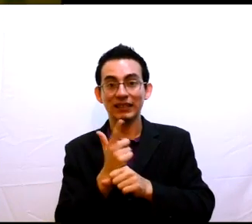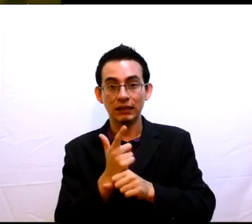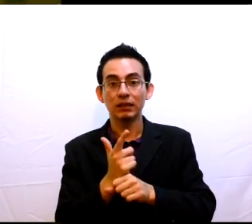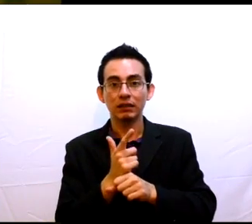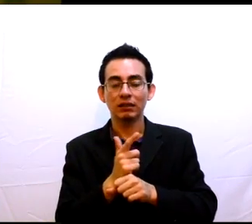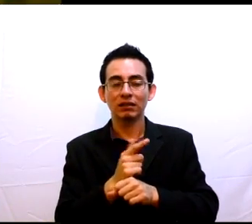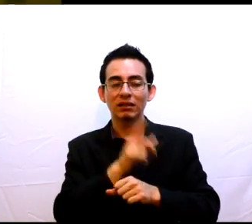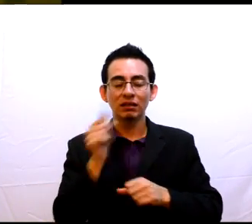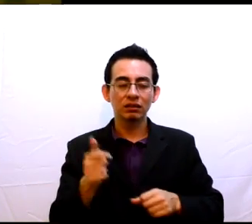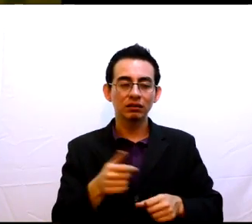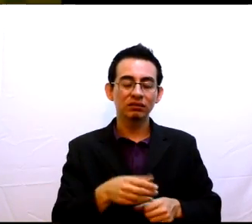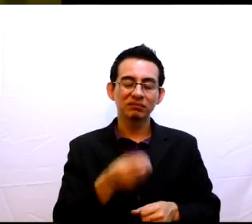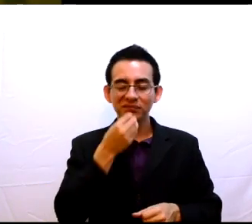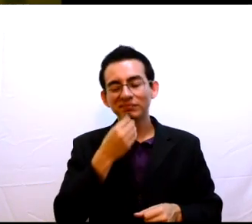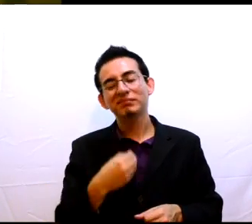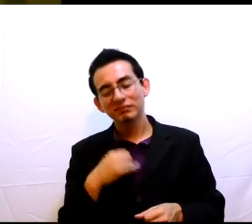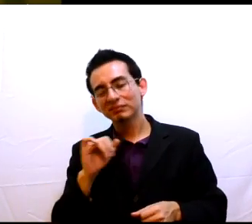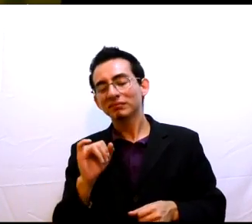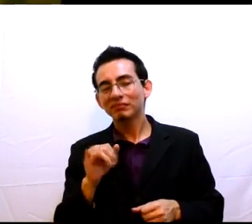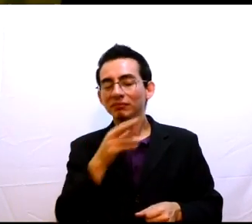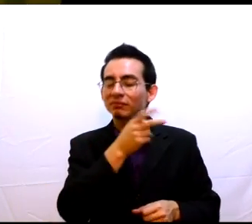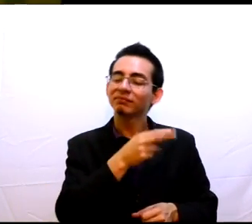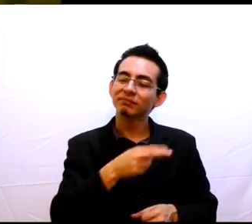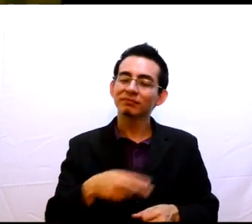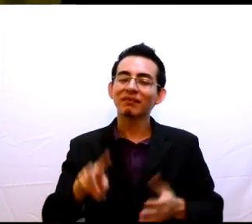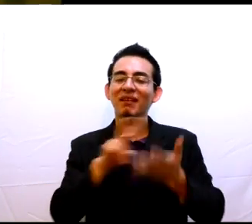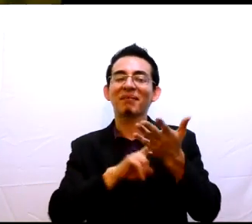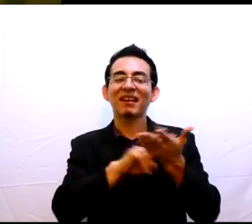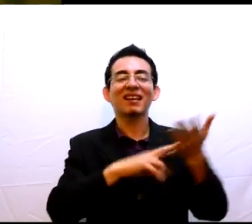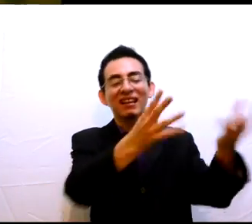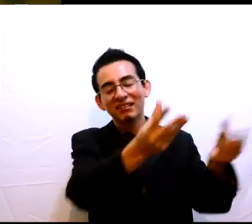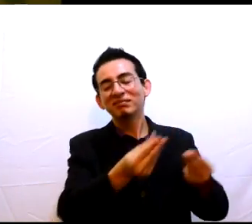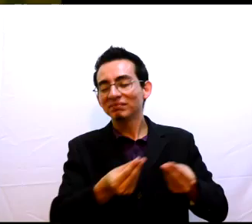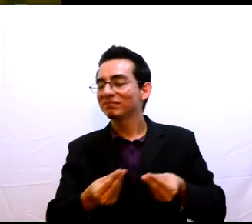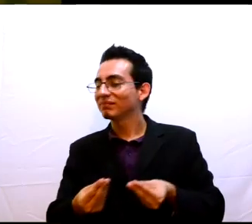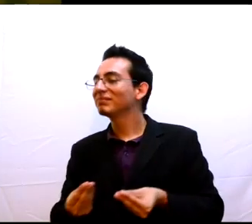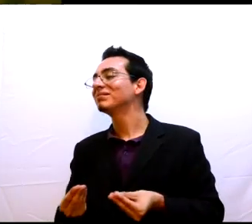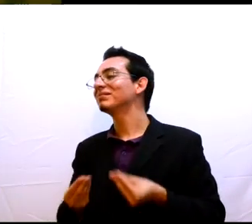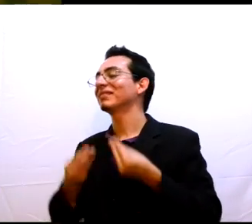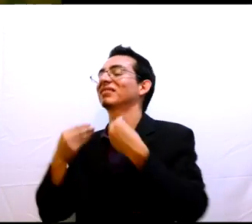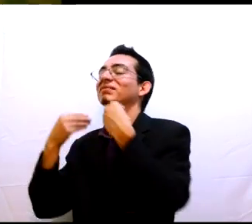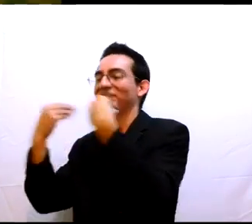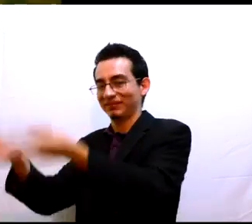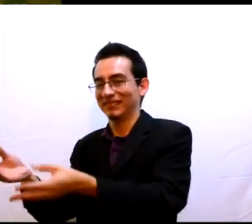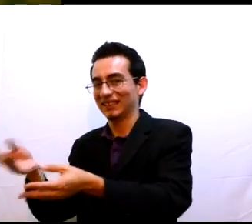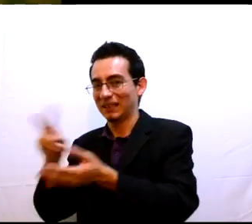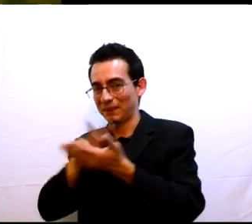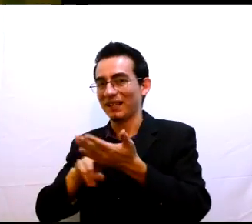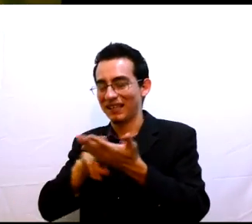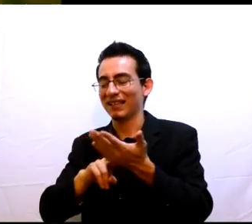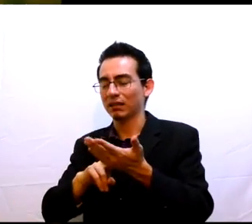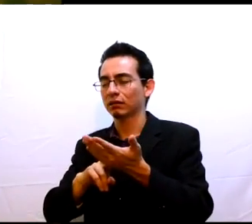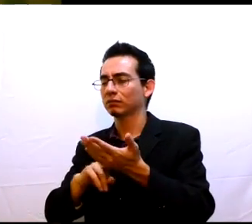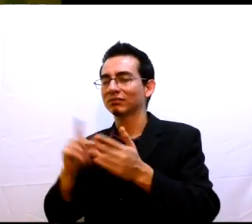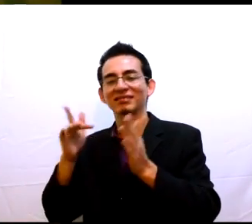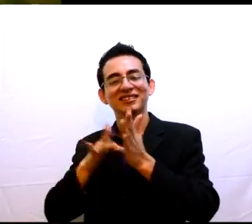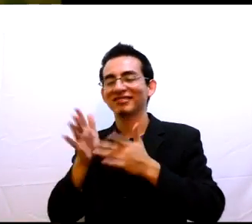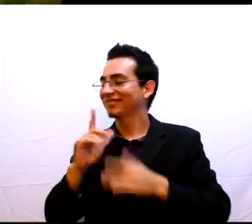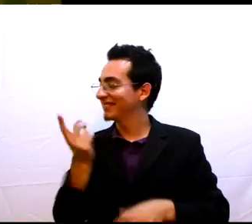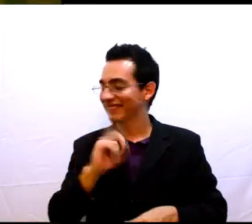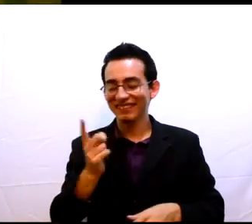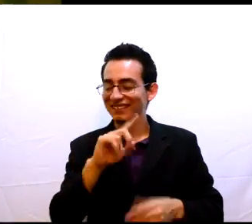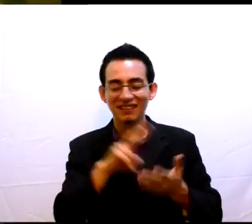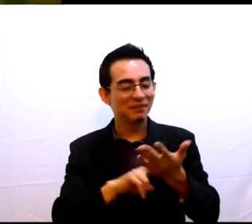entonces bueno está bien señor y voy y agarró el verde y hay hoy no entonces me dice no no no no no